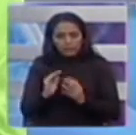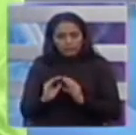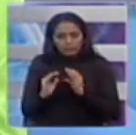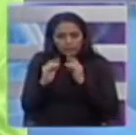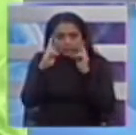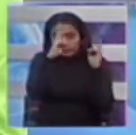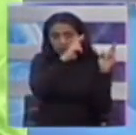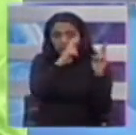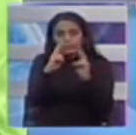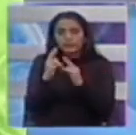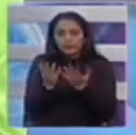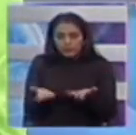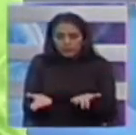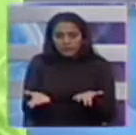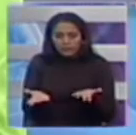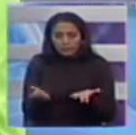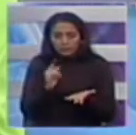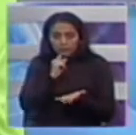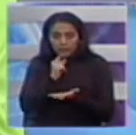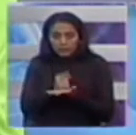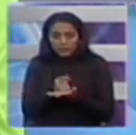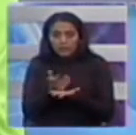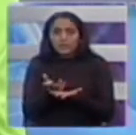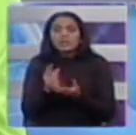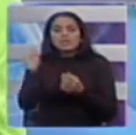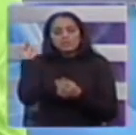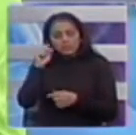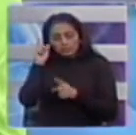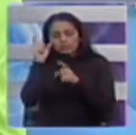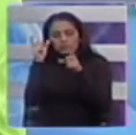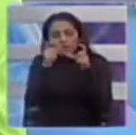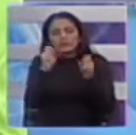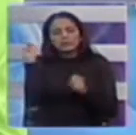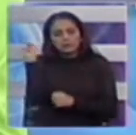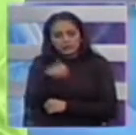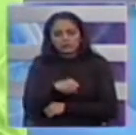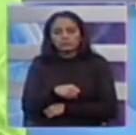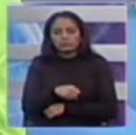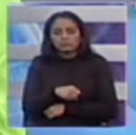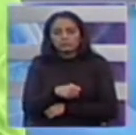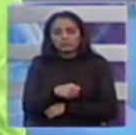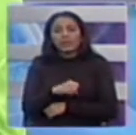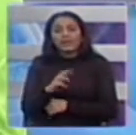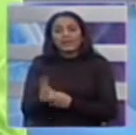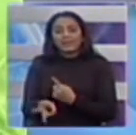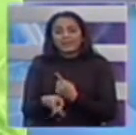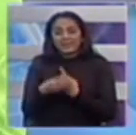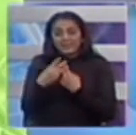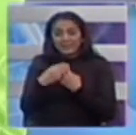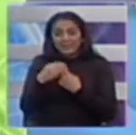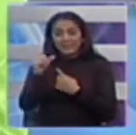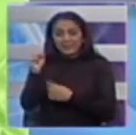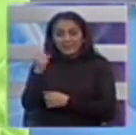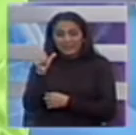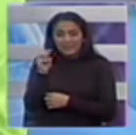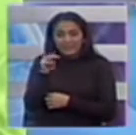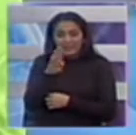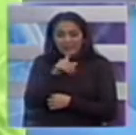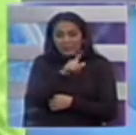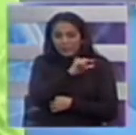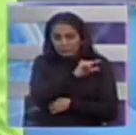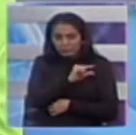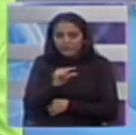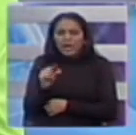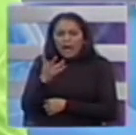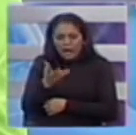Y de eso jamás olvidarnos. Y por supuesto que fiscalizamos. Y recordarles que en la página web de la Asamblea ustedes pueden encontrar con nombres y apellidos todos